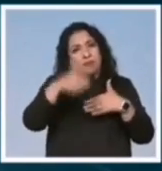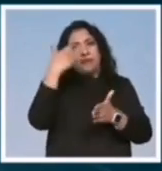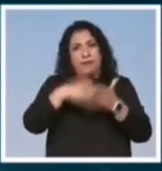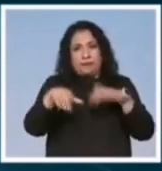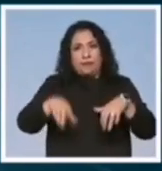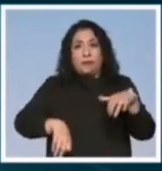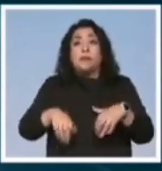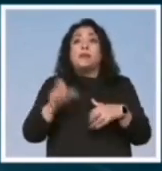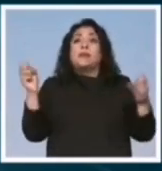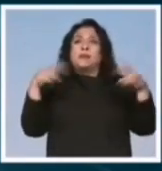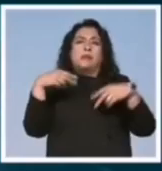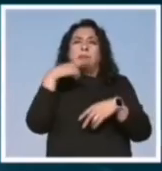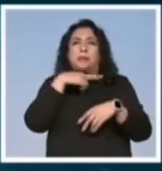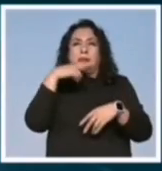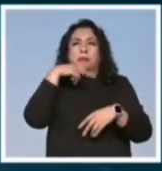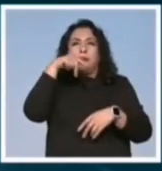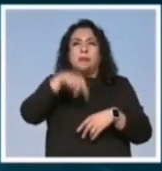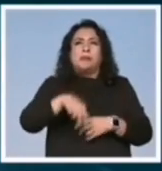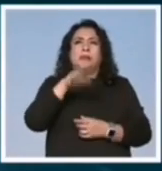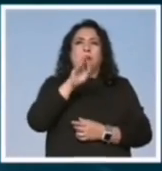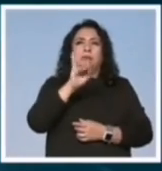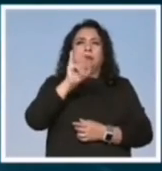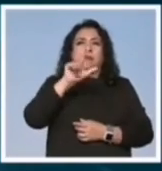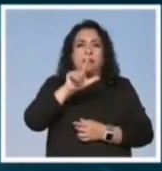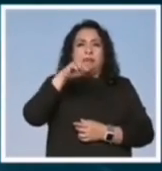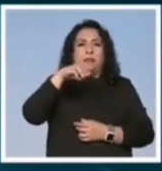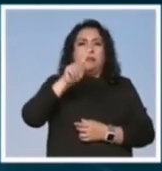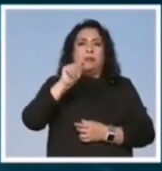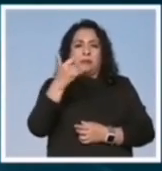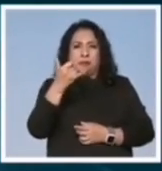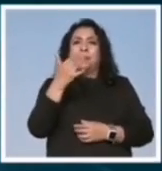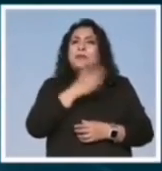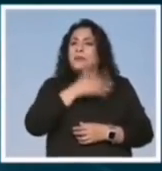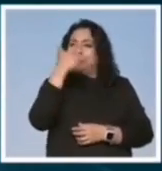Así que nos vemos muy pronto desde la Feria Internacional del Libro de Monterrey. Muy buenas noches.